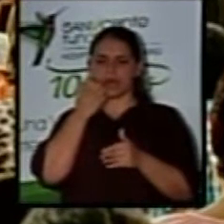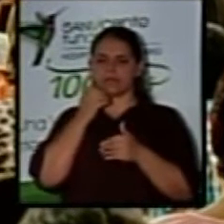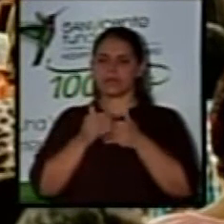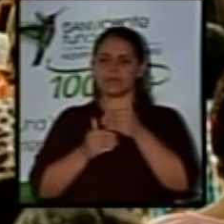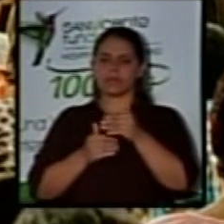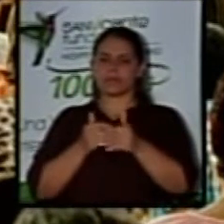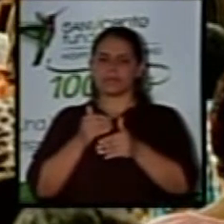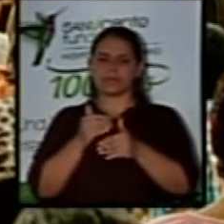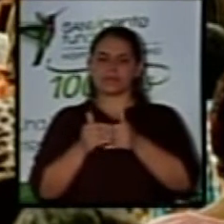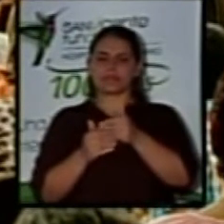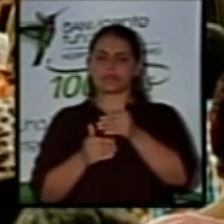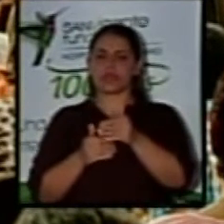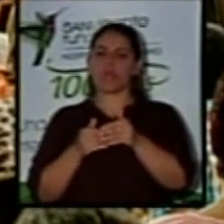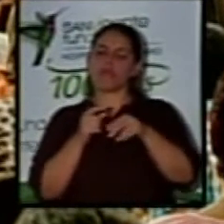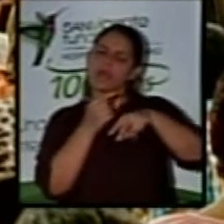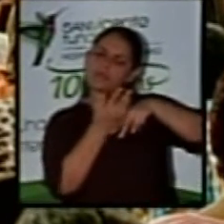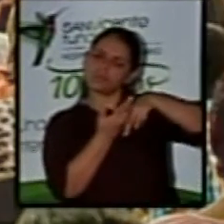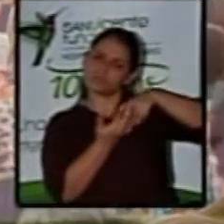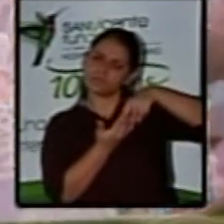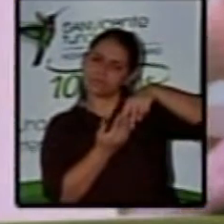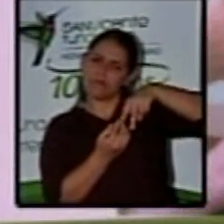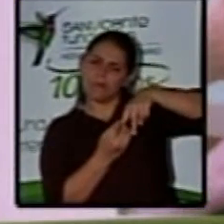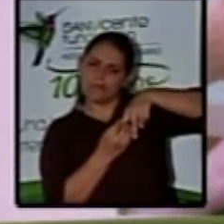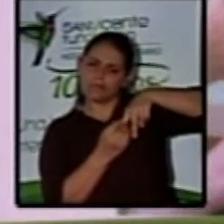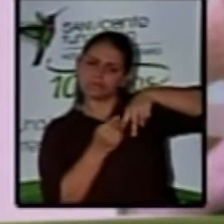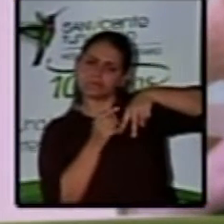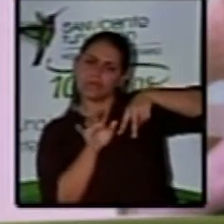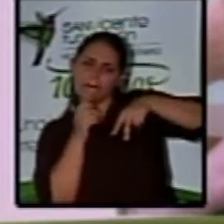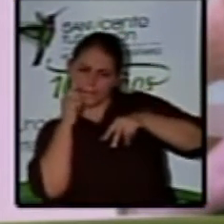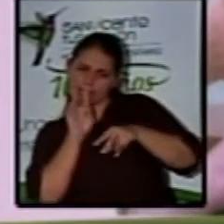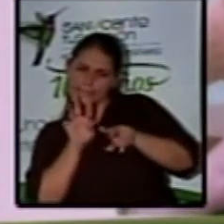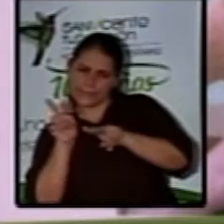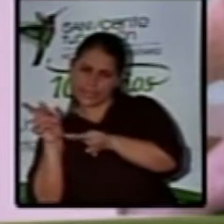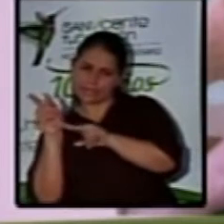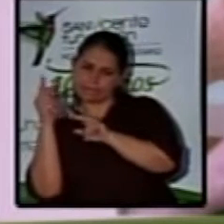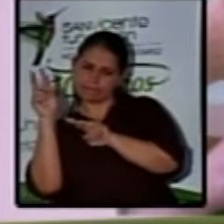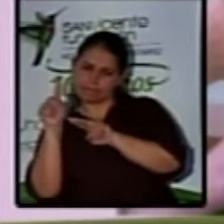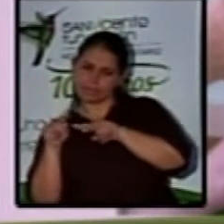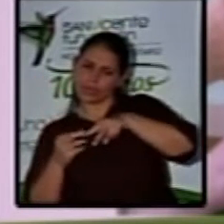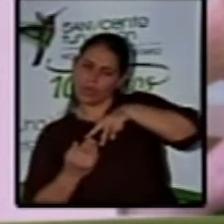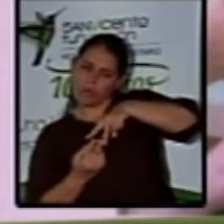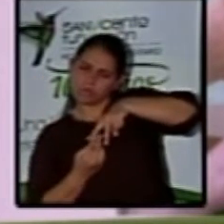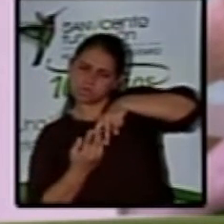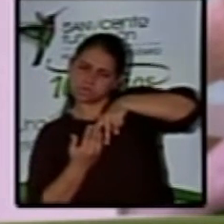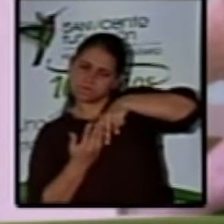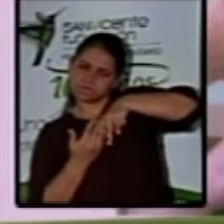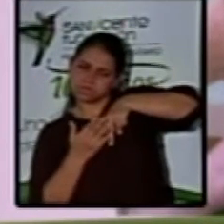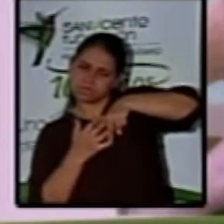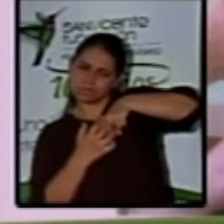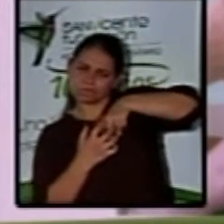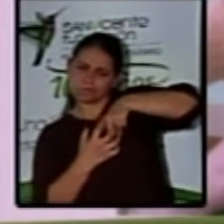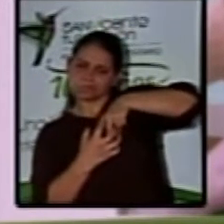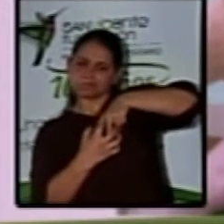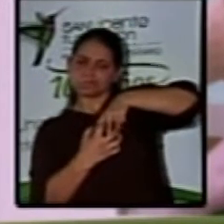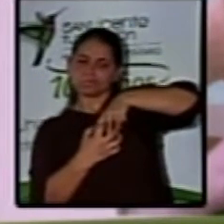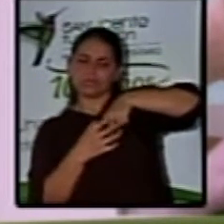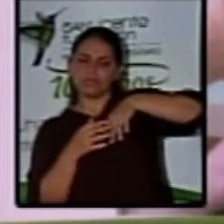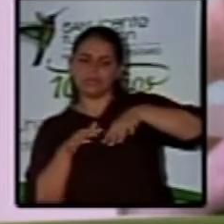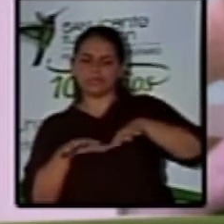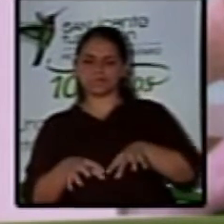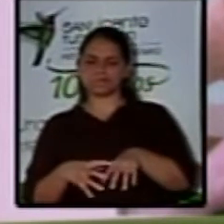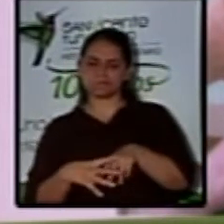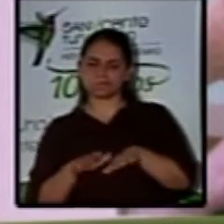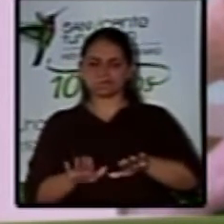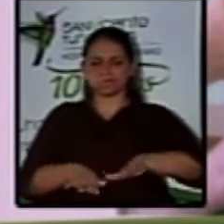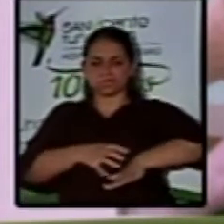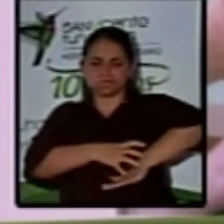avanzar de este estadio a un estadio de varices, de dilataciones varicosas en las extremidades, que van produciendo una inflamación de la piel, que